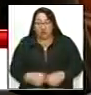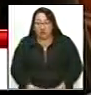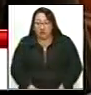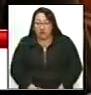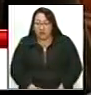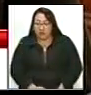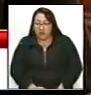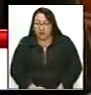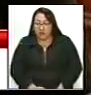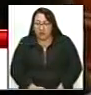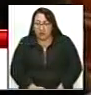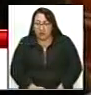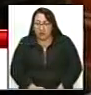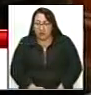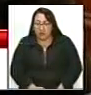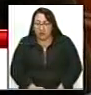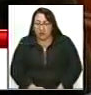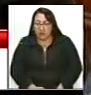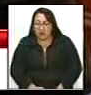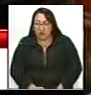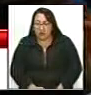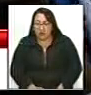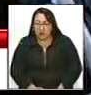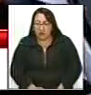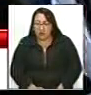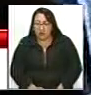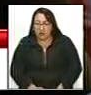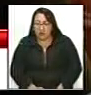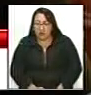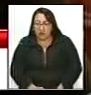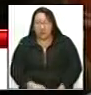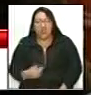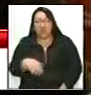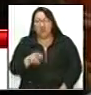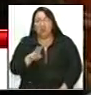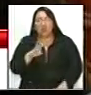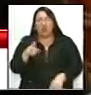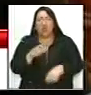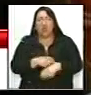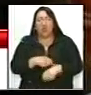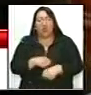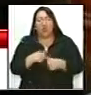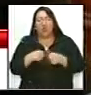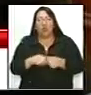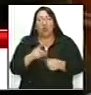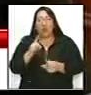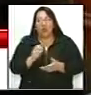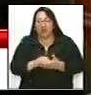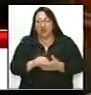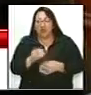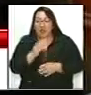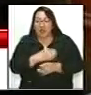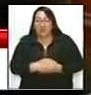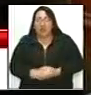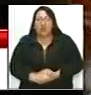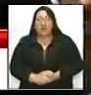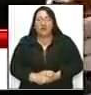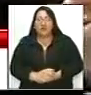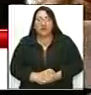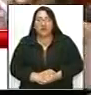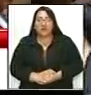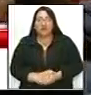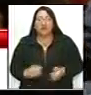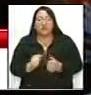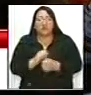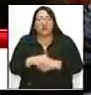eso es determinante, que solo duró horas, hubiera sido genial que dure siquiera 24 horas, porque una vez más, con